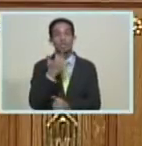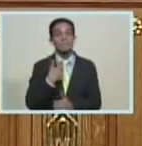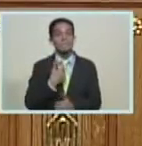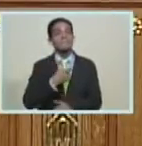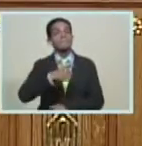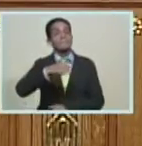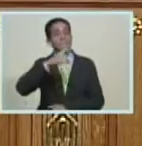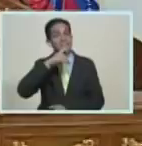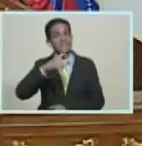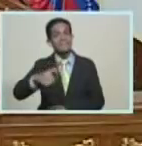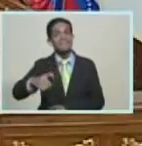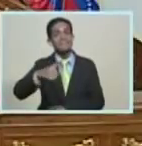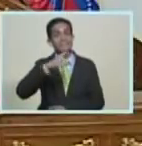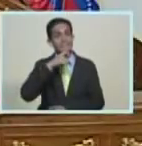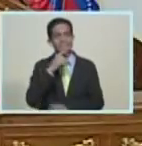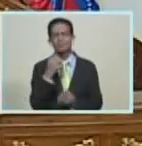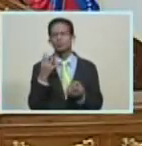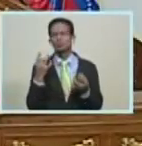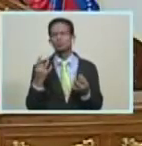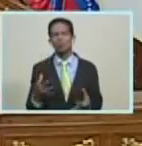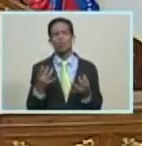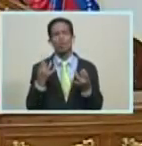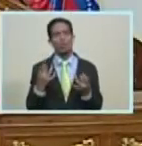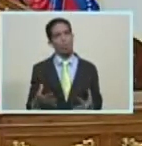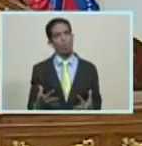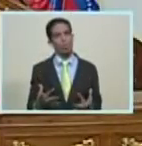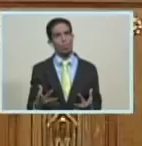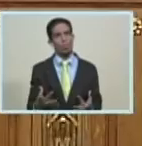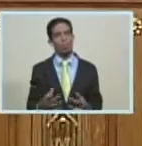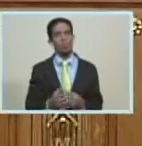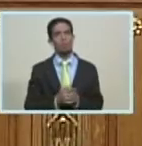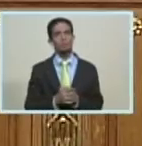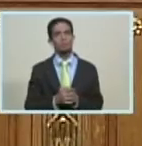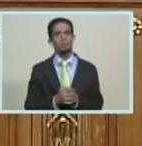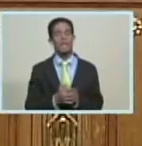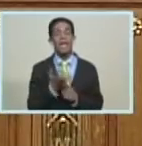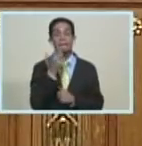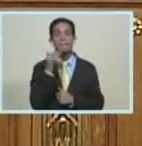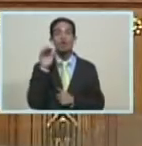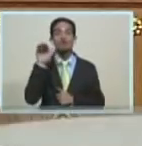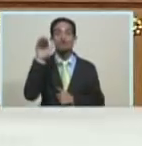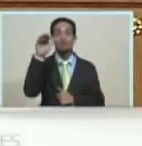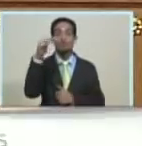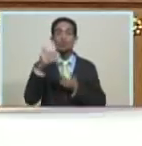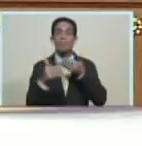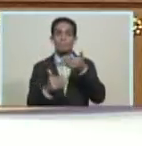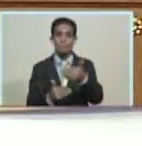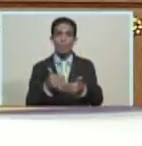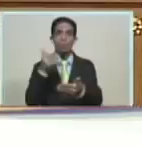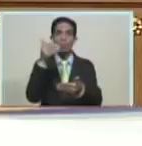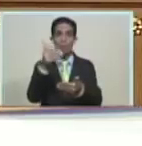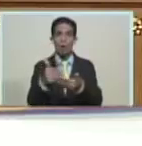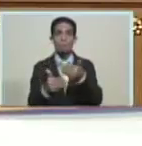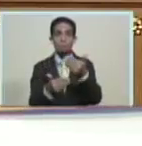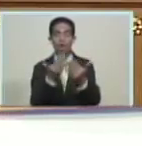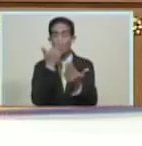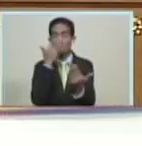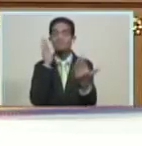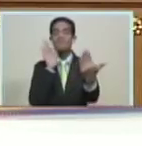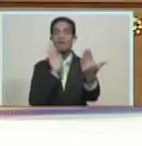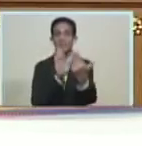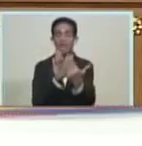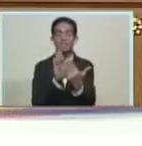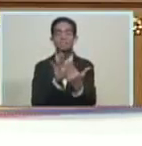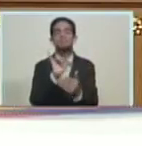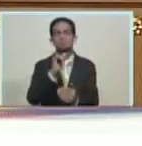dificultades, dolorosas dificultades, que vamos a enfrentar paulatinamente y las vamos a